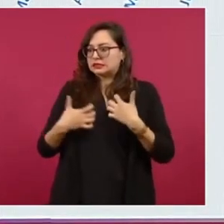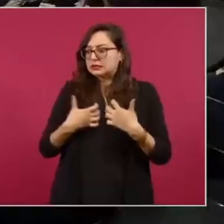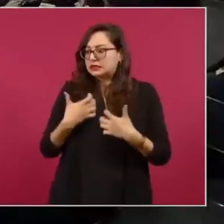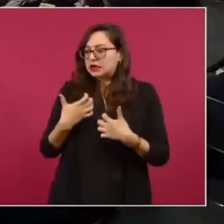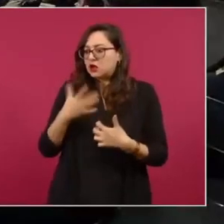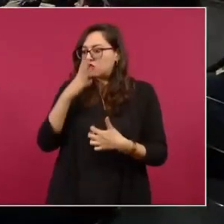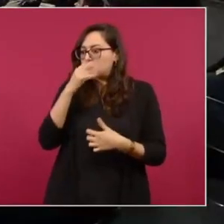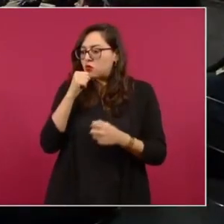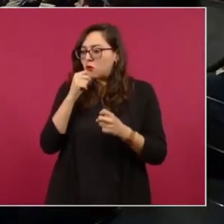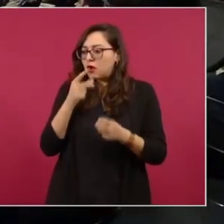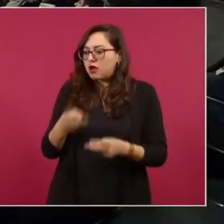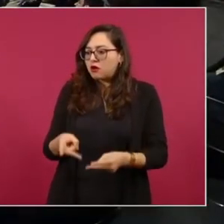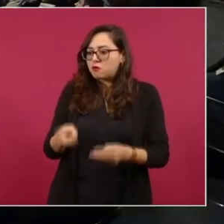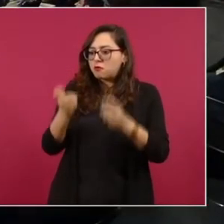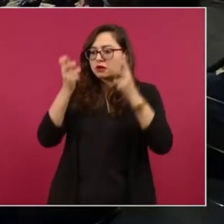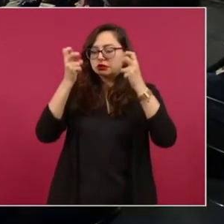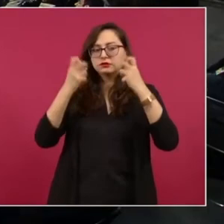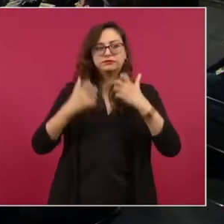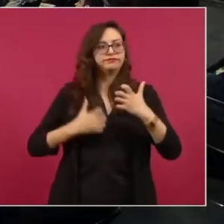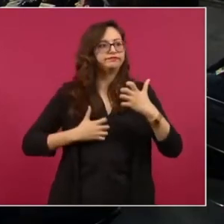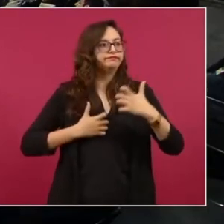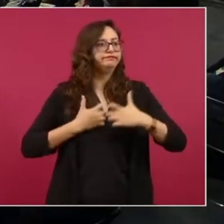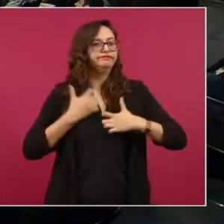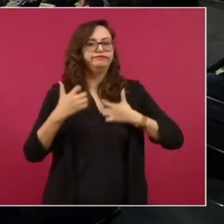los que abríamos,